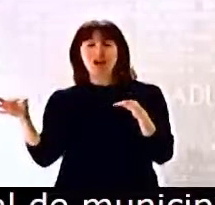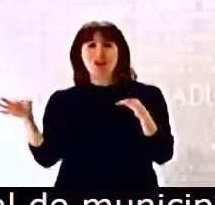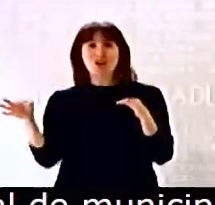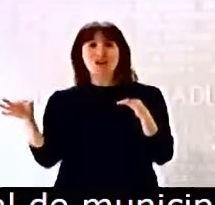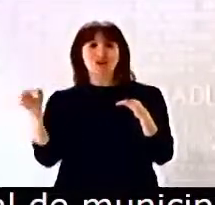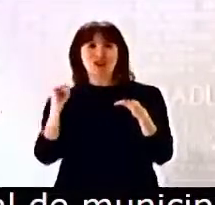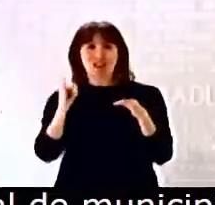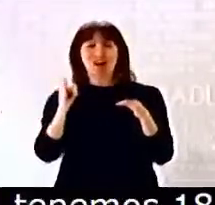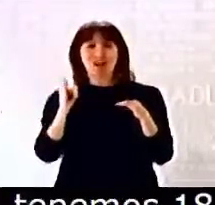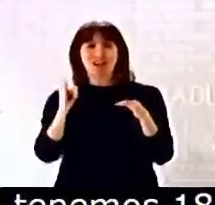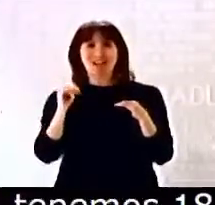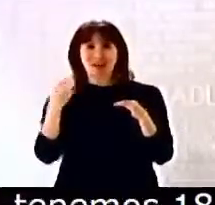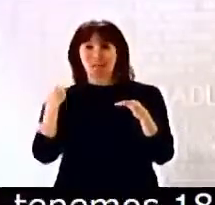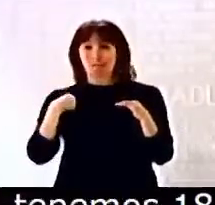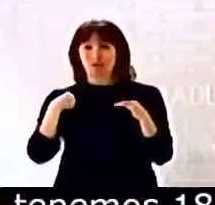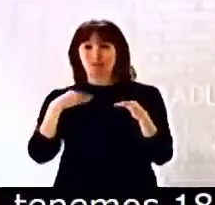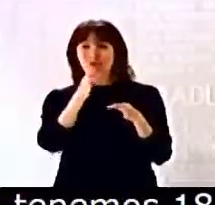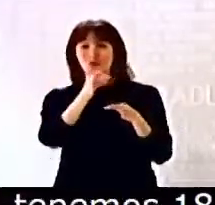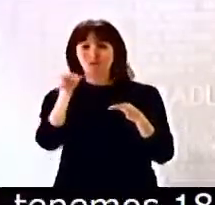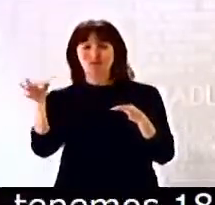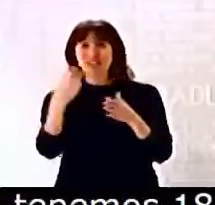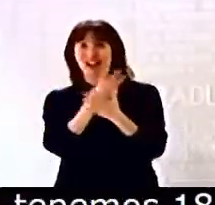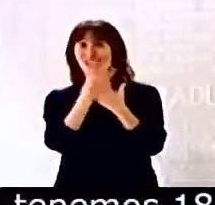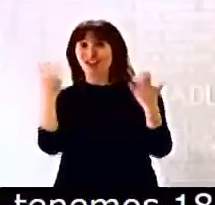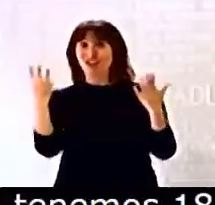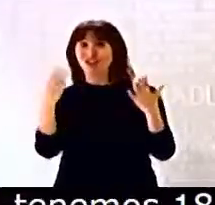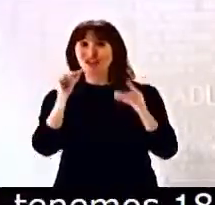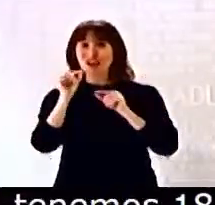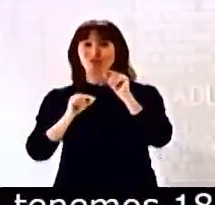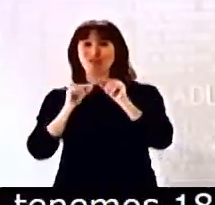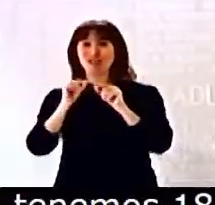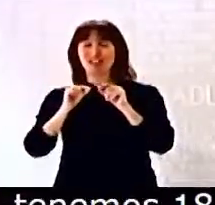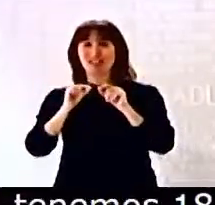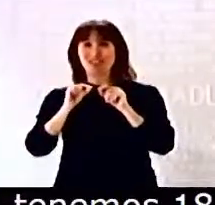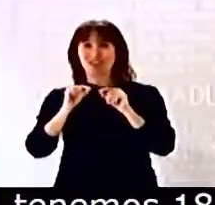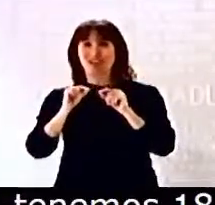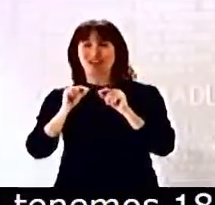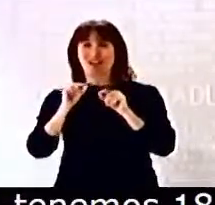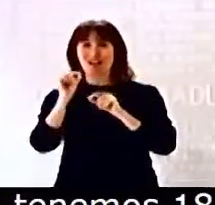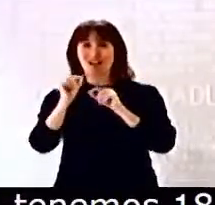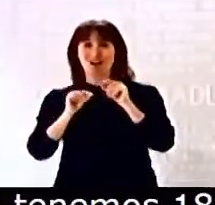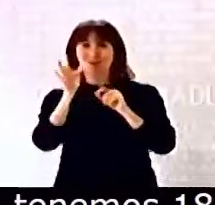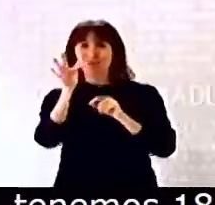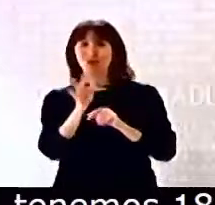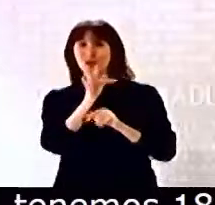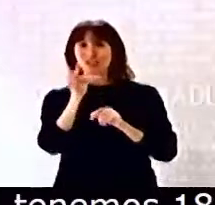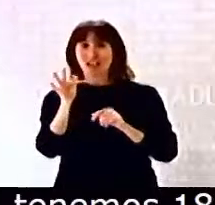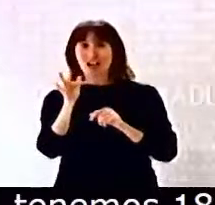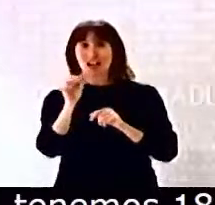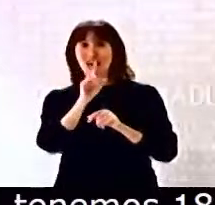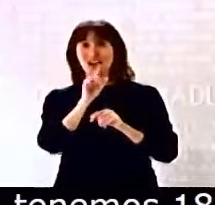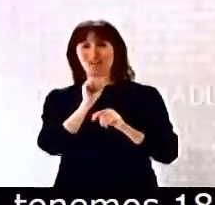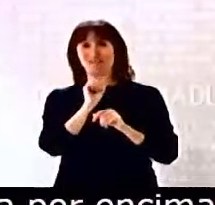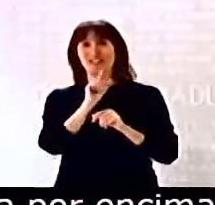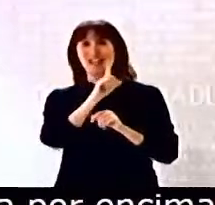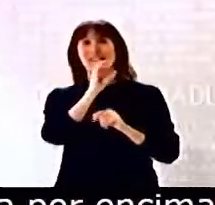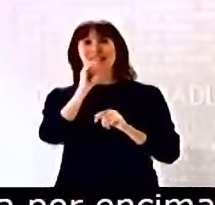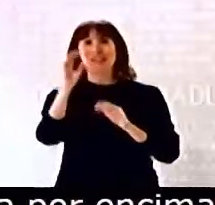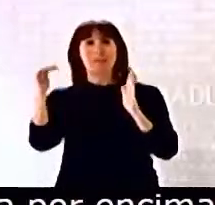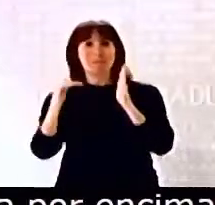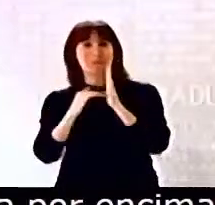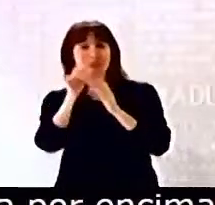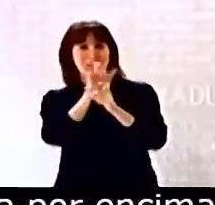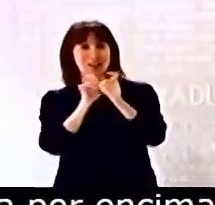de esos más de 3.000 habitantes que tienen una incidencia acumulada por encima de 1.000 casos por cada